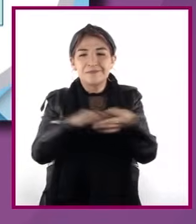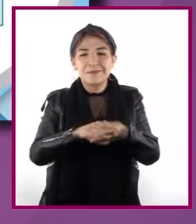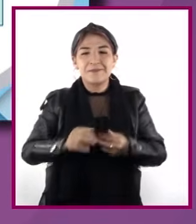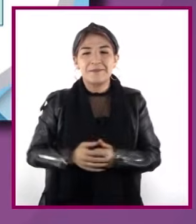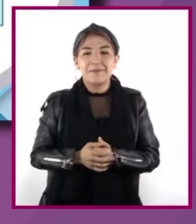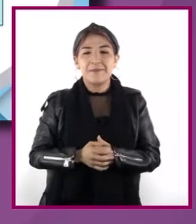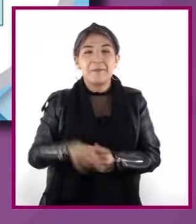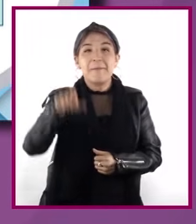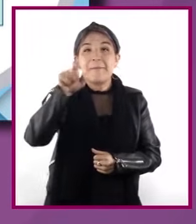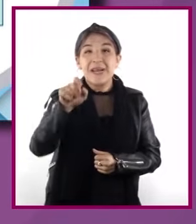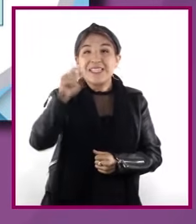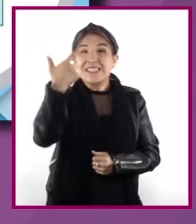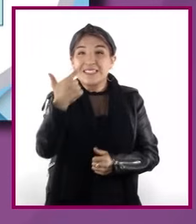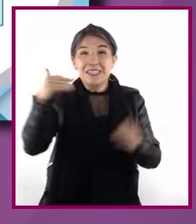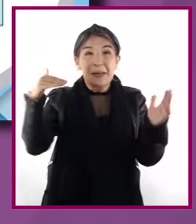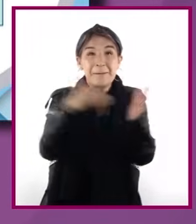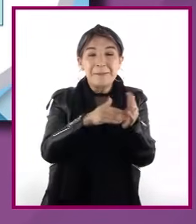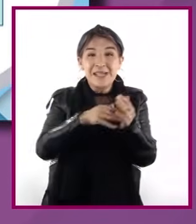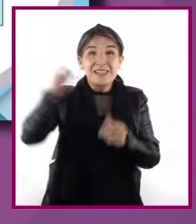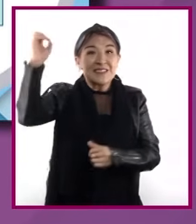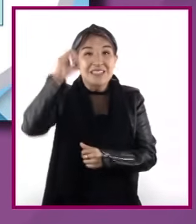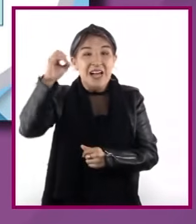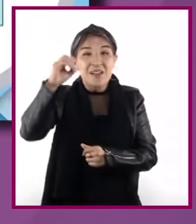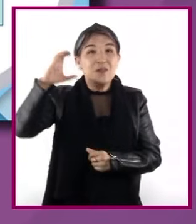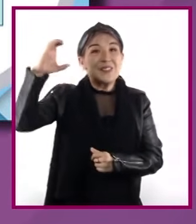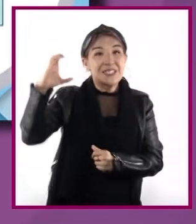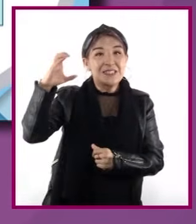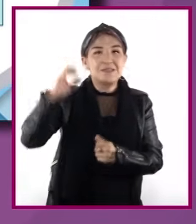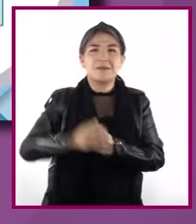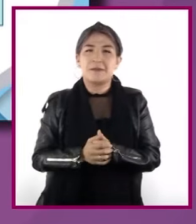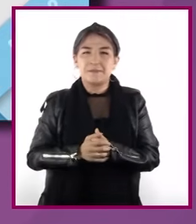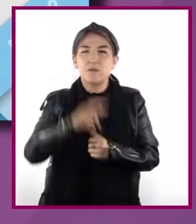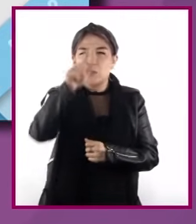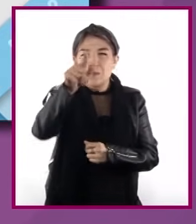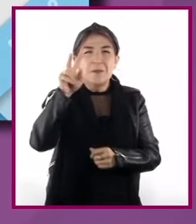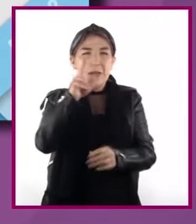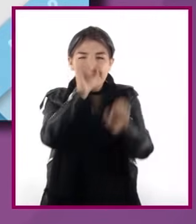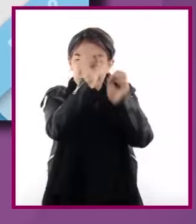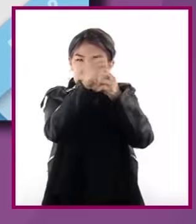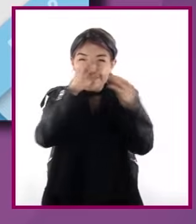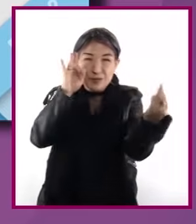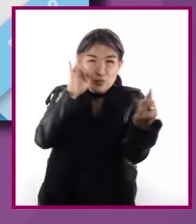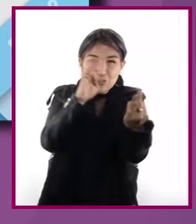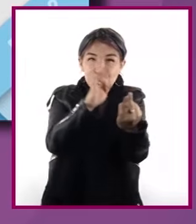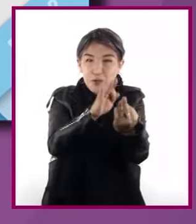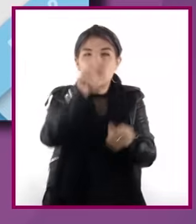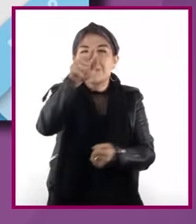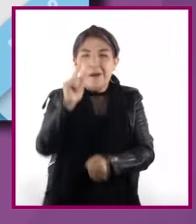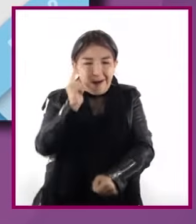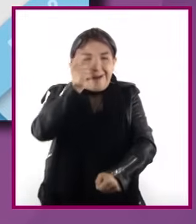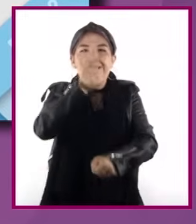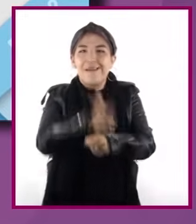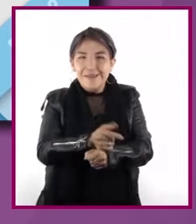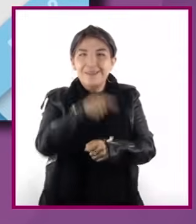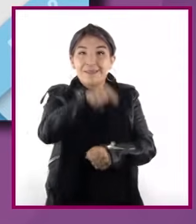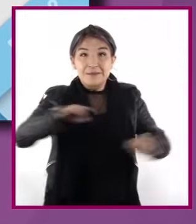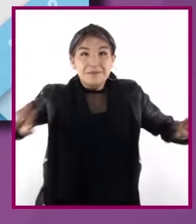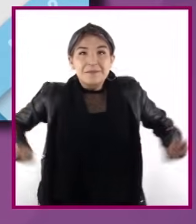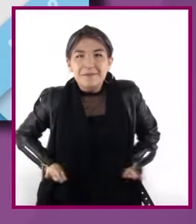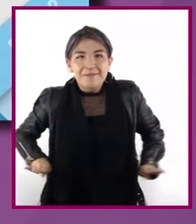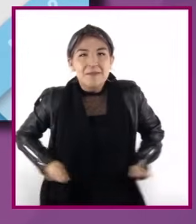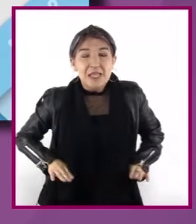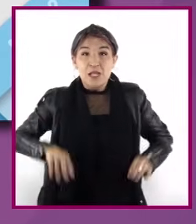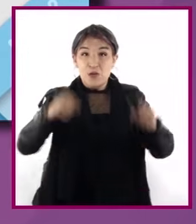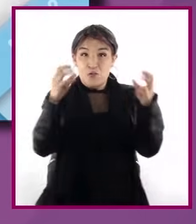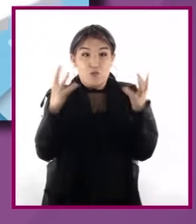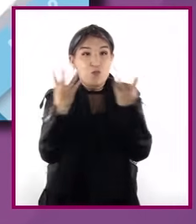aproximadamente 27.000 grados Celsius. Si me miran de cerca, podrán ver que mis partículas no